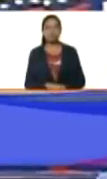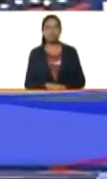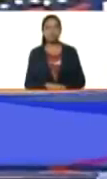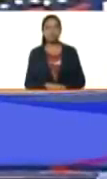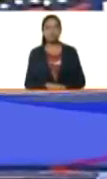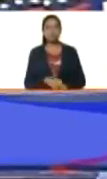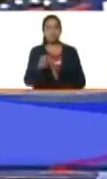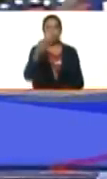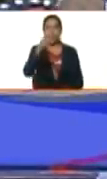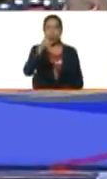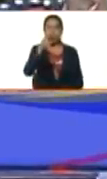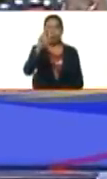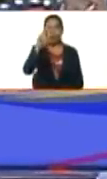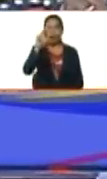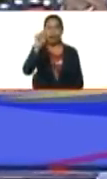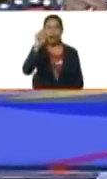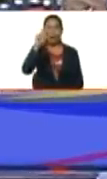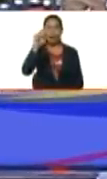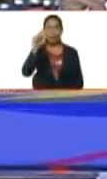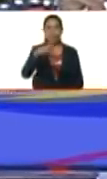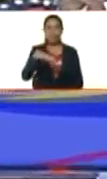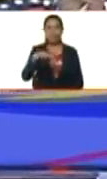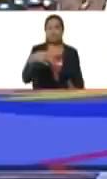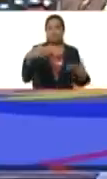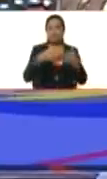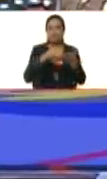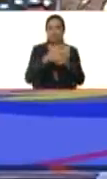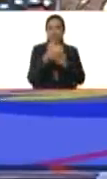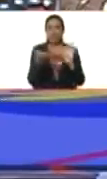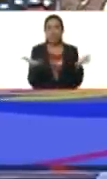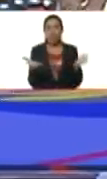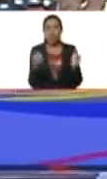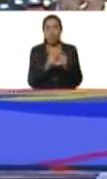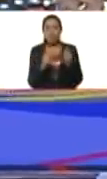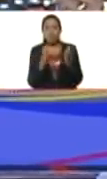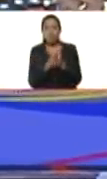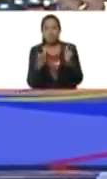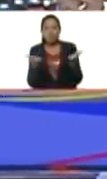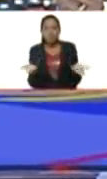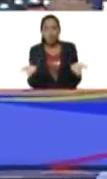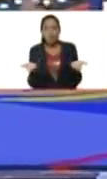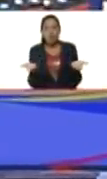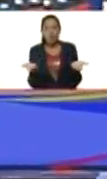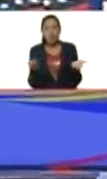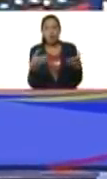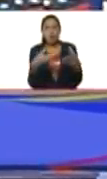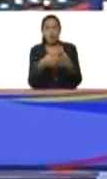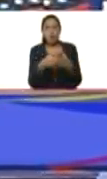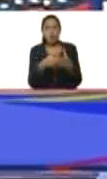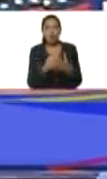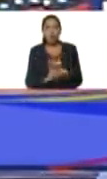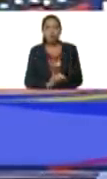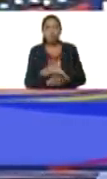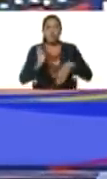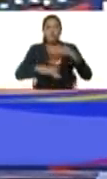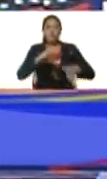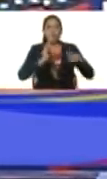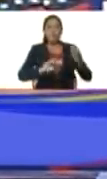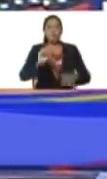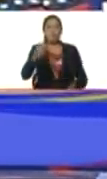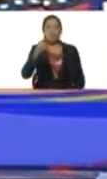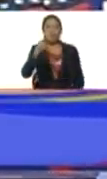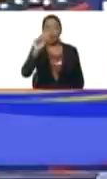Guarata, ese apellido es de la Mesa de Guanipa, de Anzoátegui, ¿no? De Barlovento, los Guarata